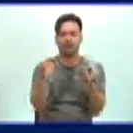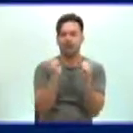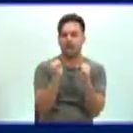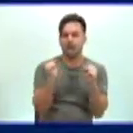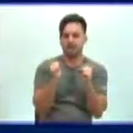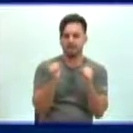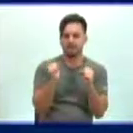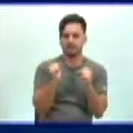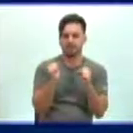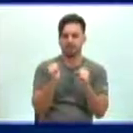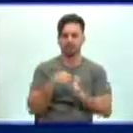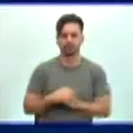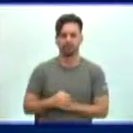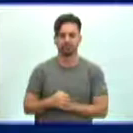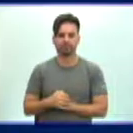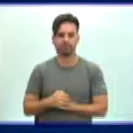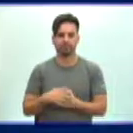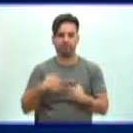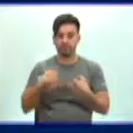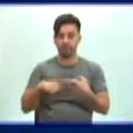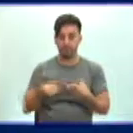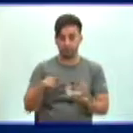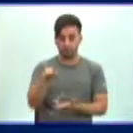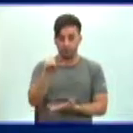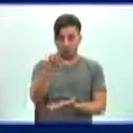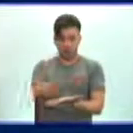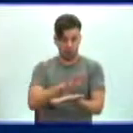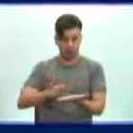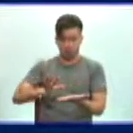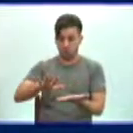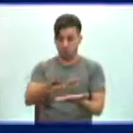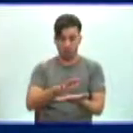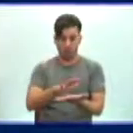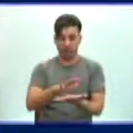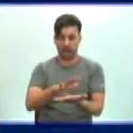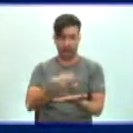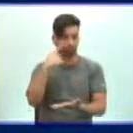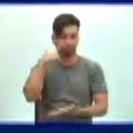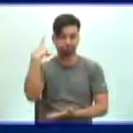Tenemos una época lluviosa y una época de seca.